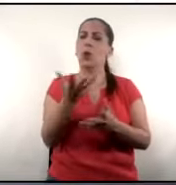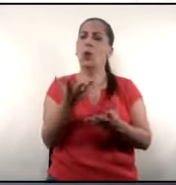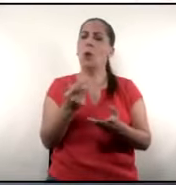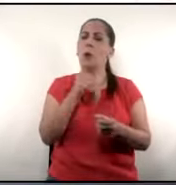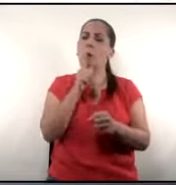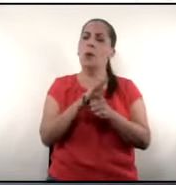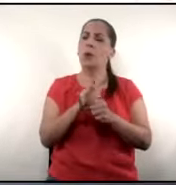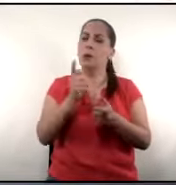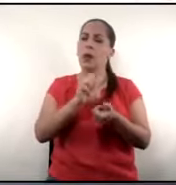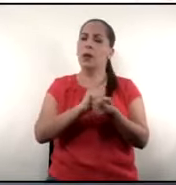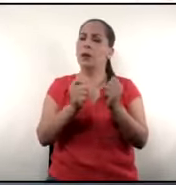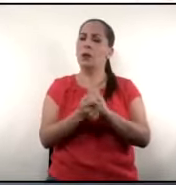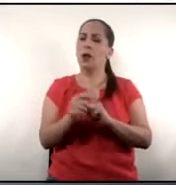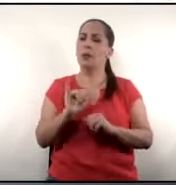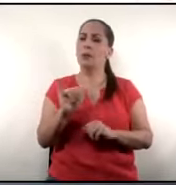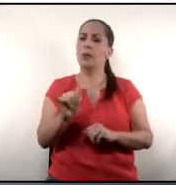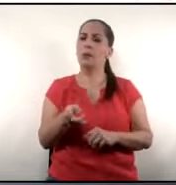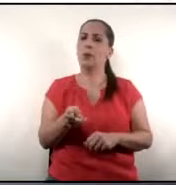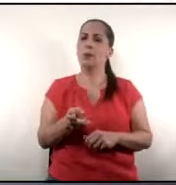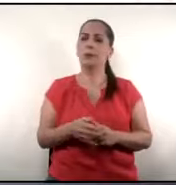tema de cada 4 años con lo mismo?